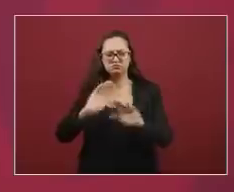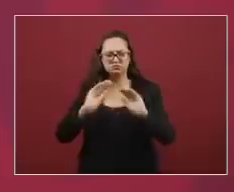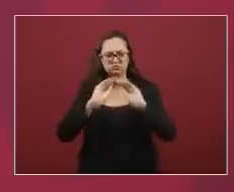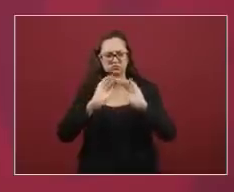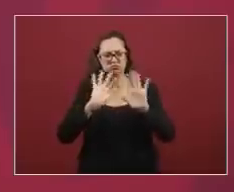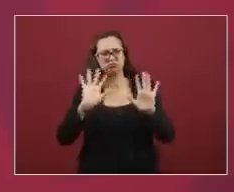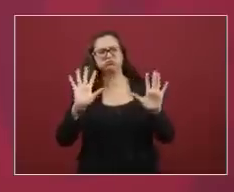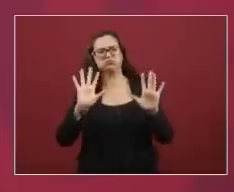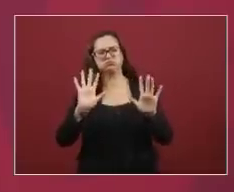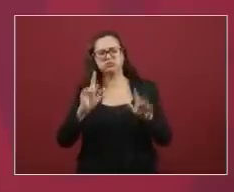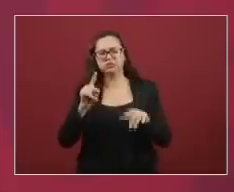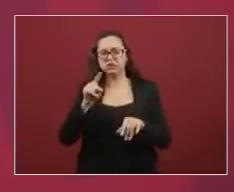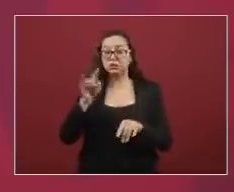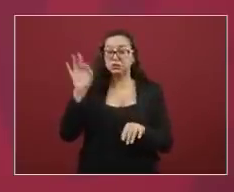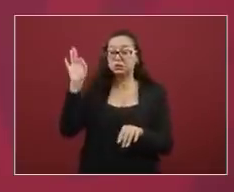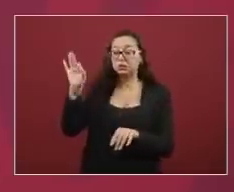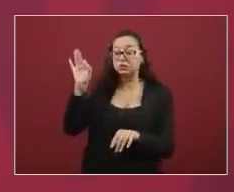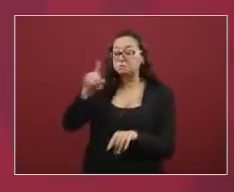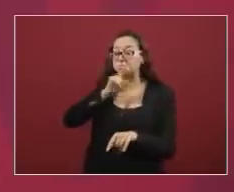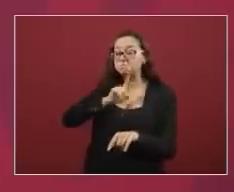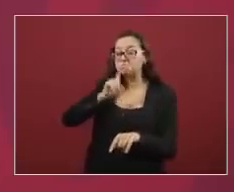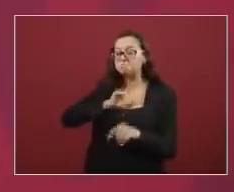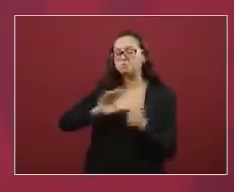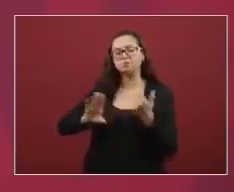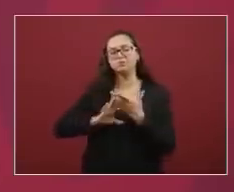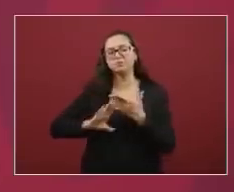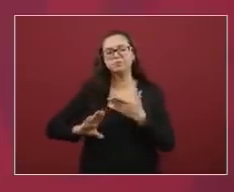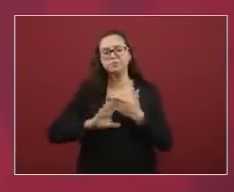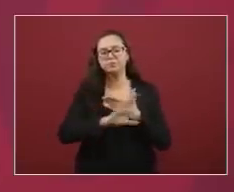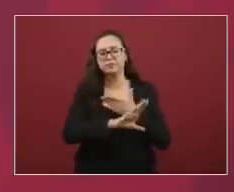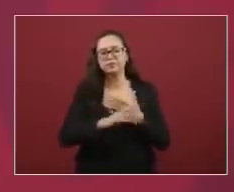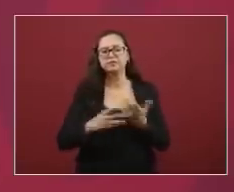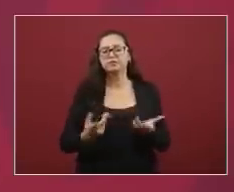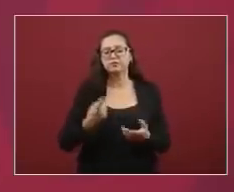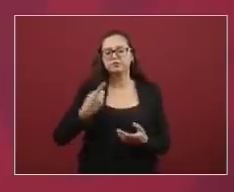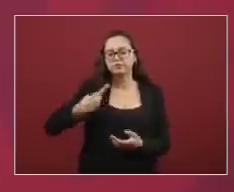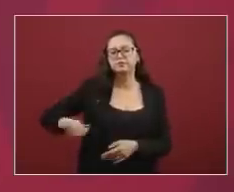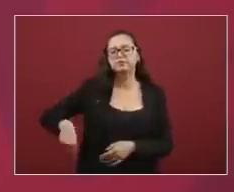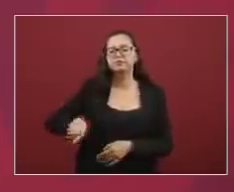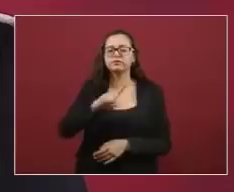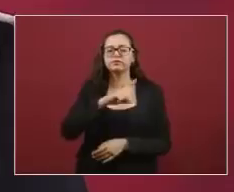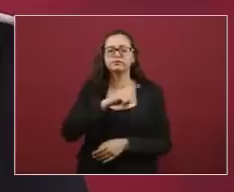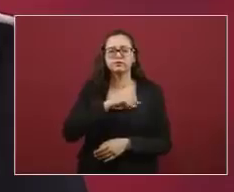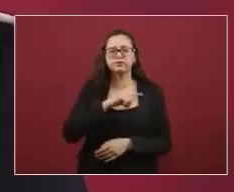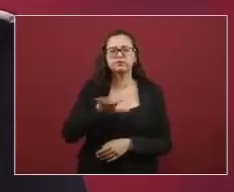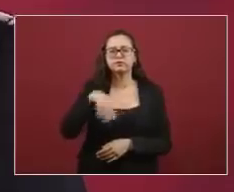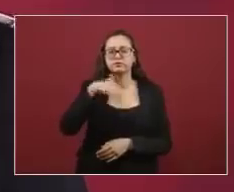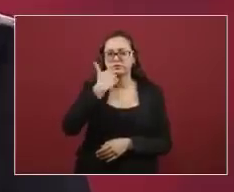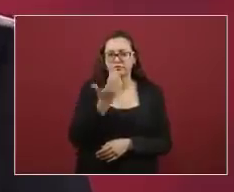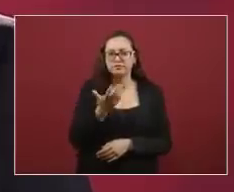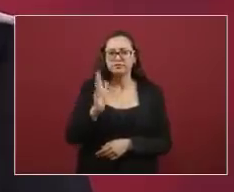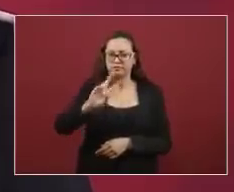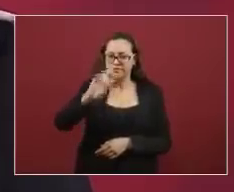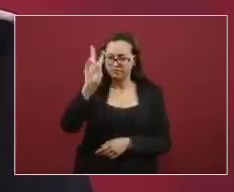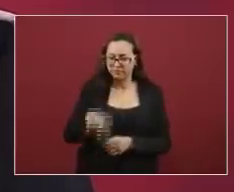no se distorsionen las cosas. Nosotros queremos una